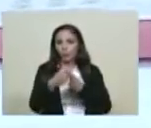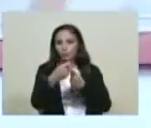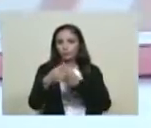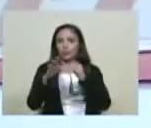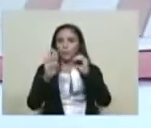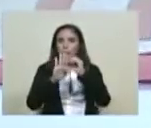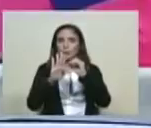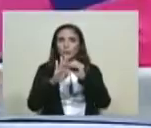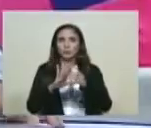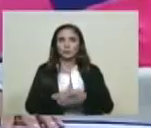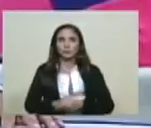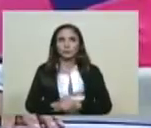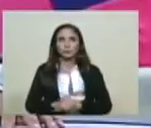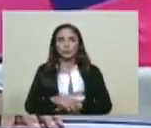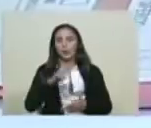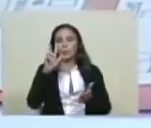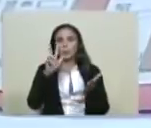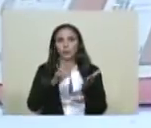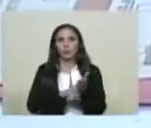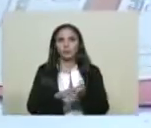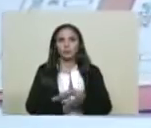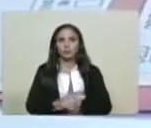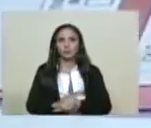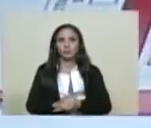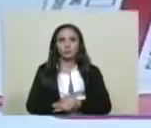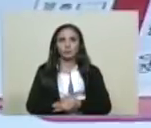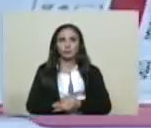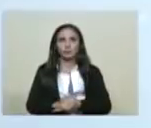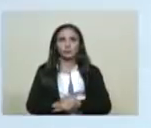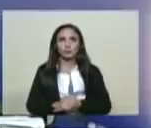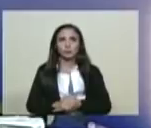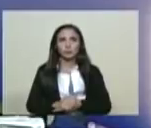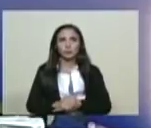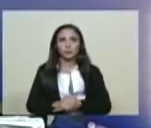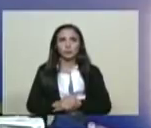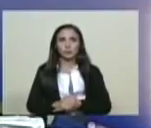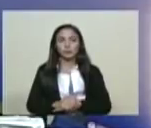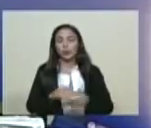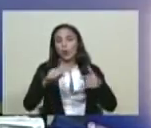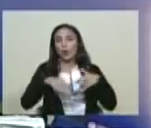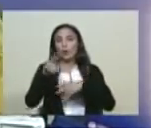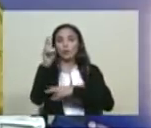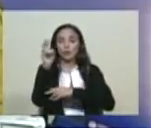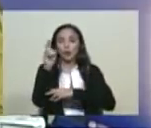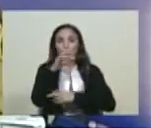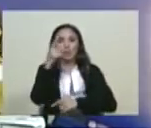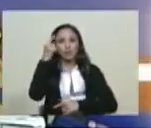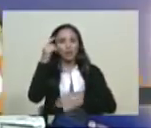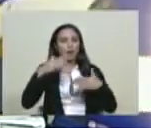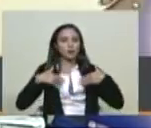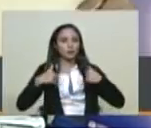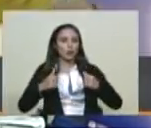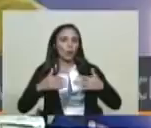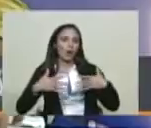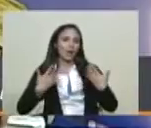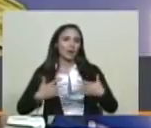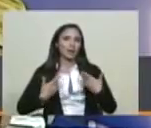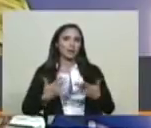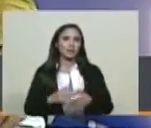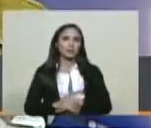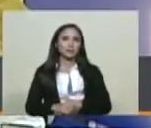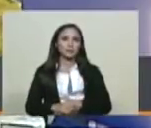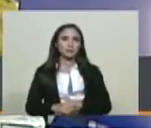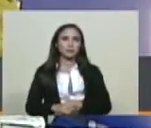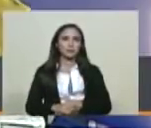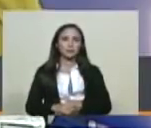aquí está aprobado, cúmplase. Viernes de salud, viernes de alegría, viernes